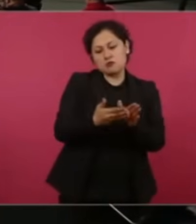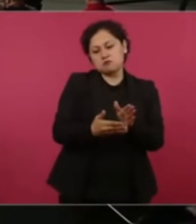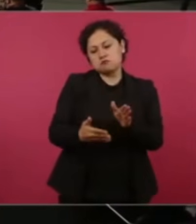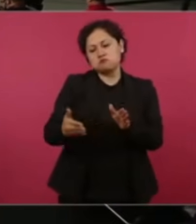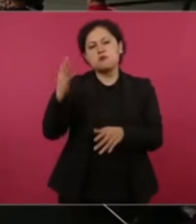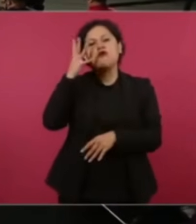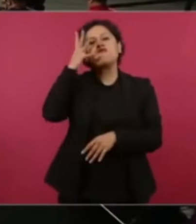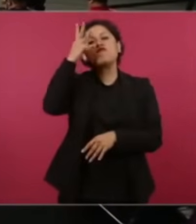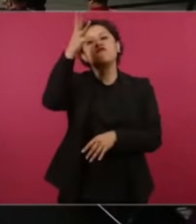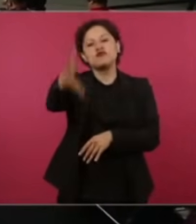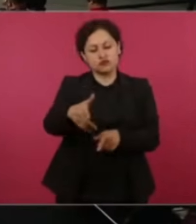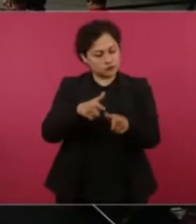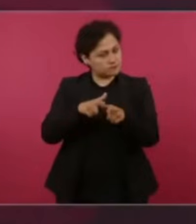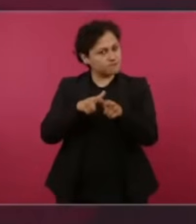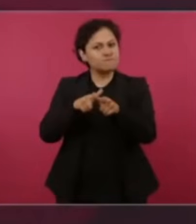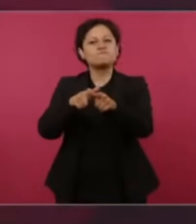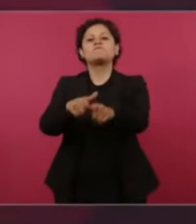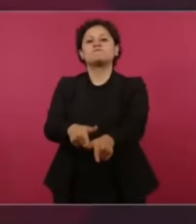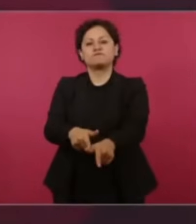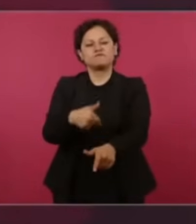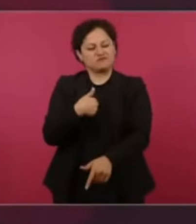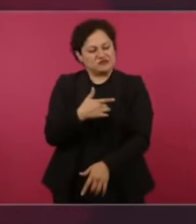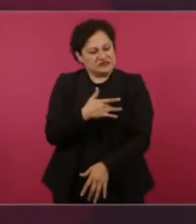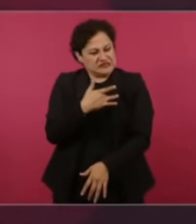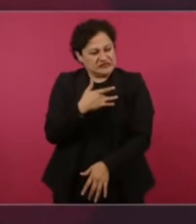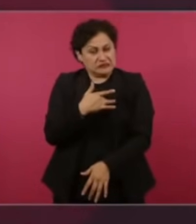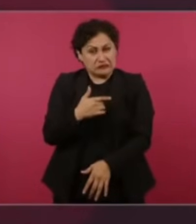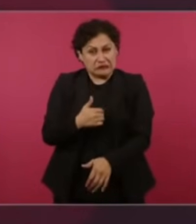porque va a ser muy difícil, un retroceso,